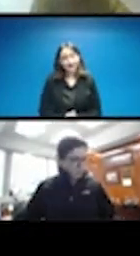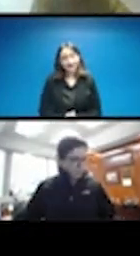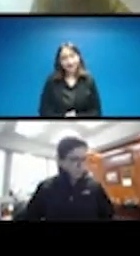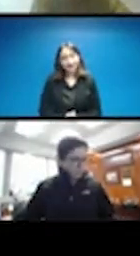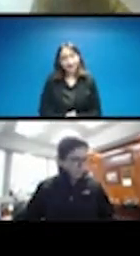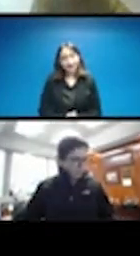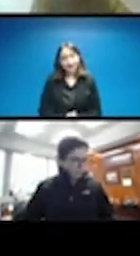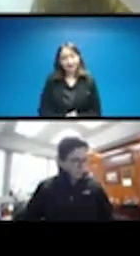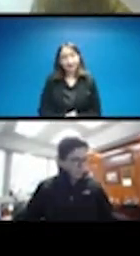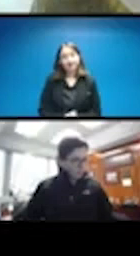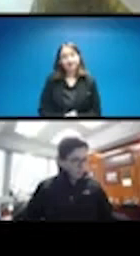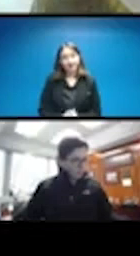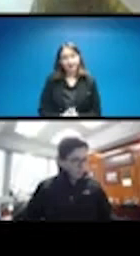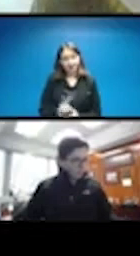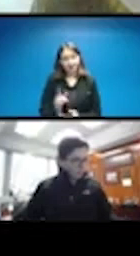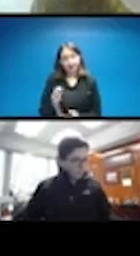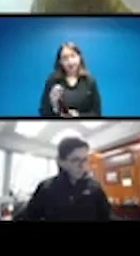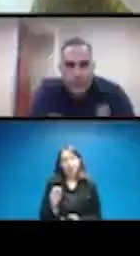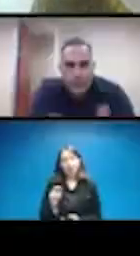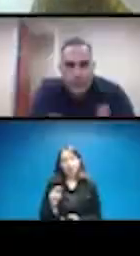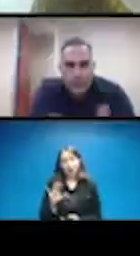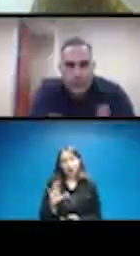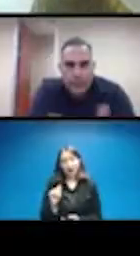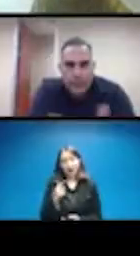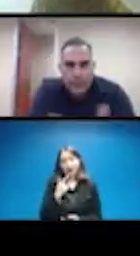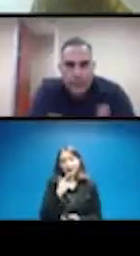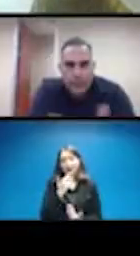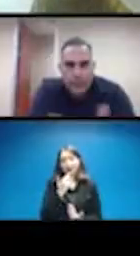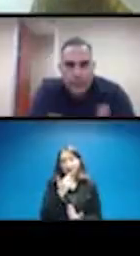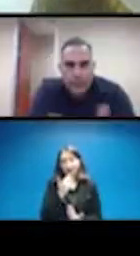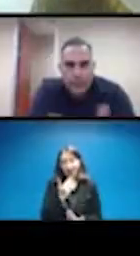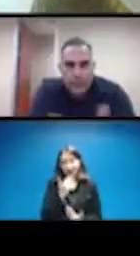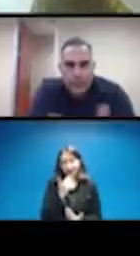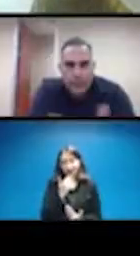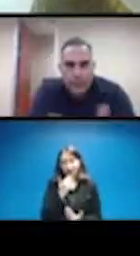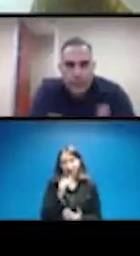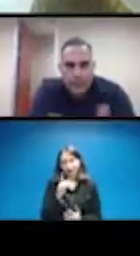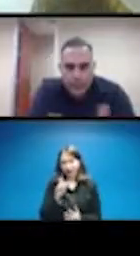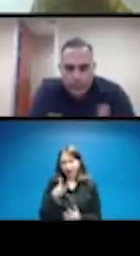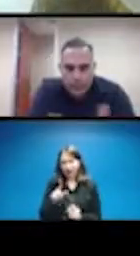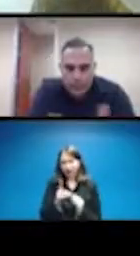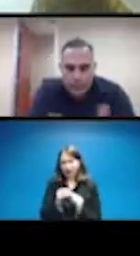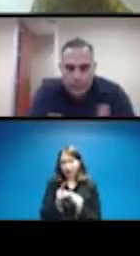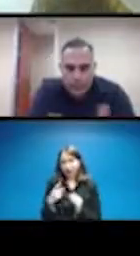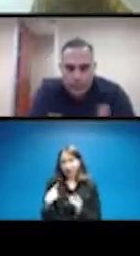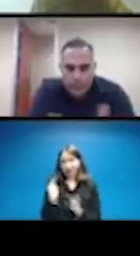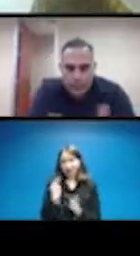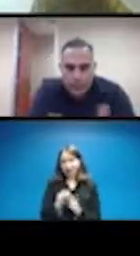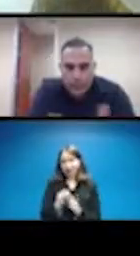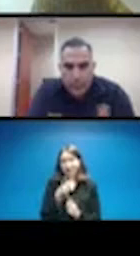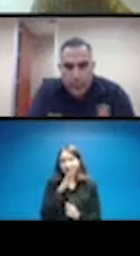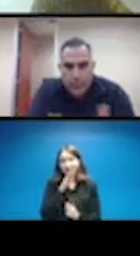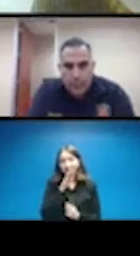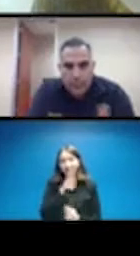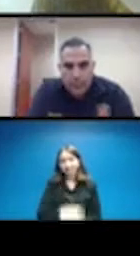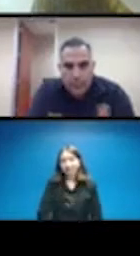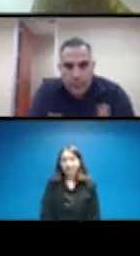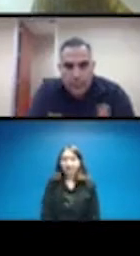Muchas gracias. Gracias. Los nombres de estos centros aquí en San Antonio y ya.